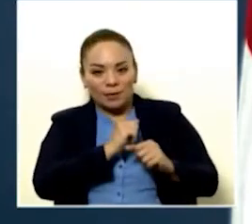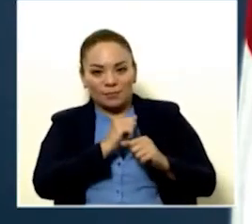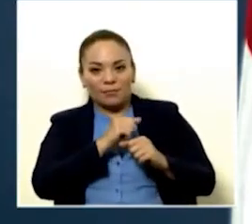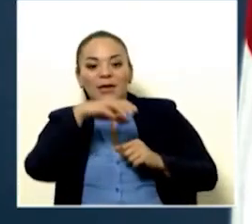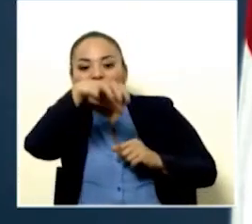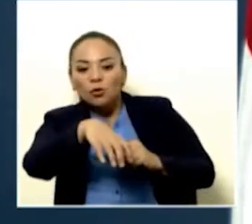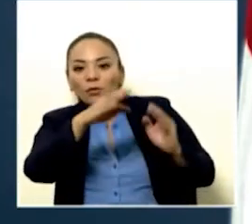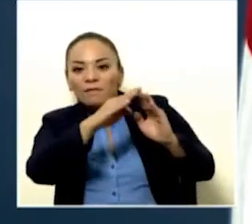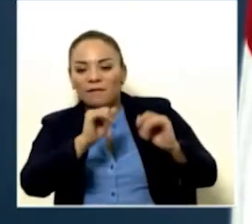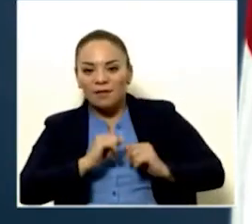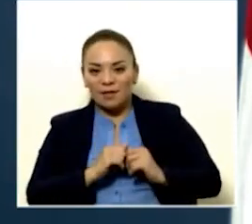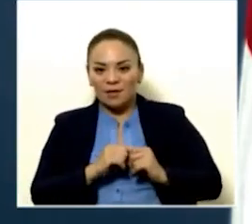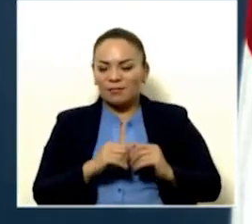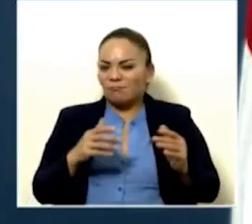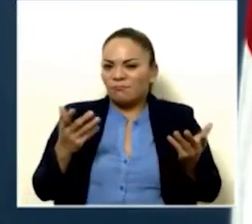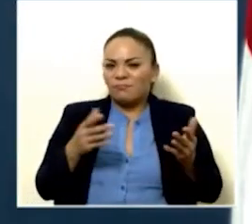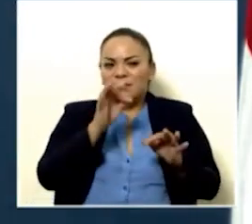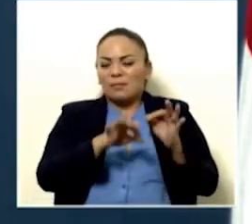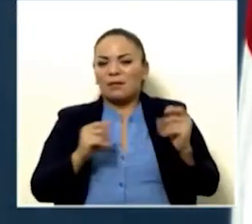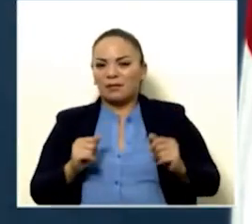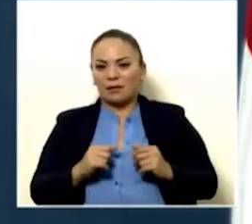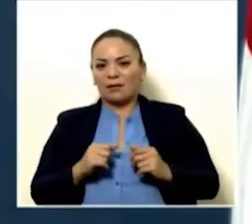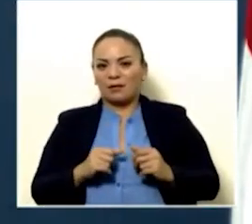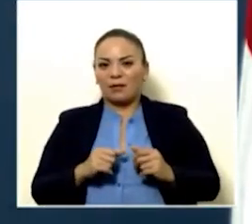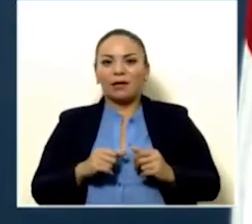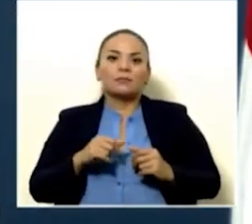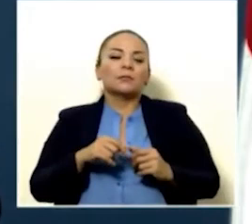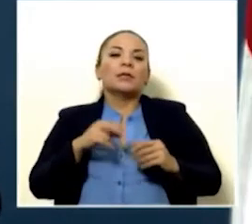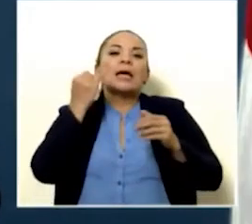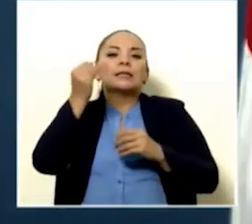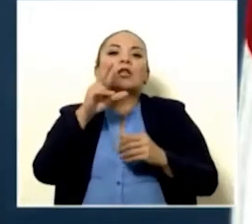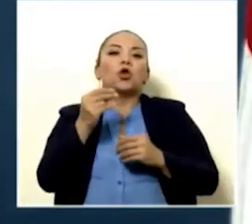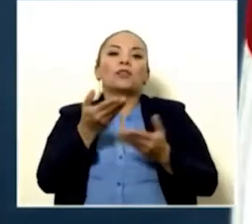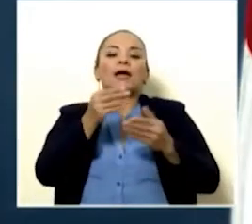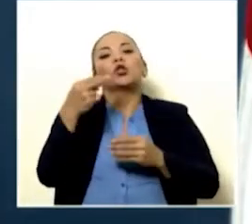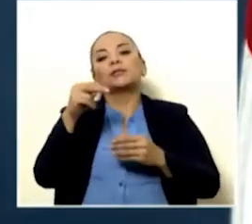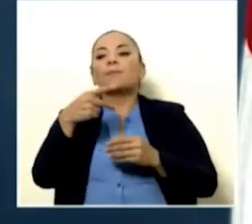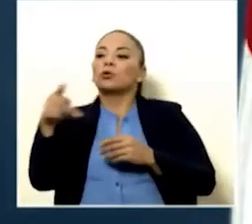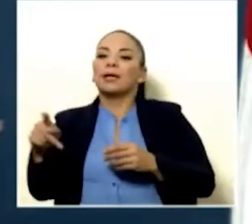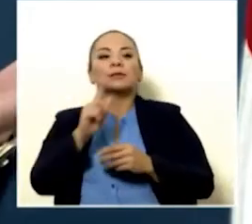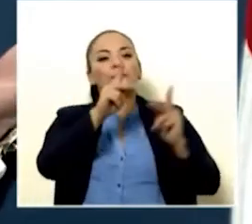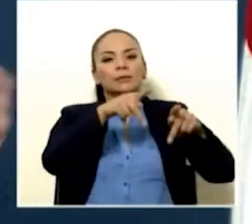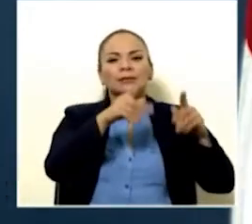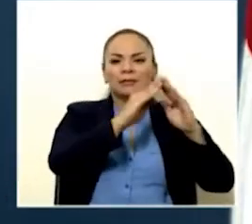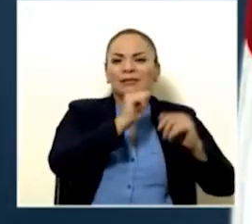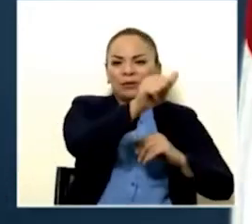reside, simplemente para no mandarle noticias de Punta Arenas a alguien que vive en Alajuela?